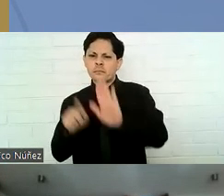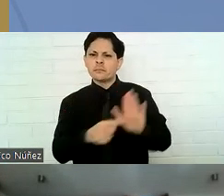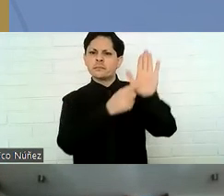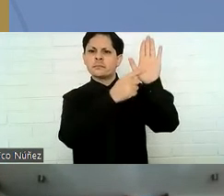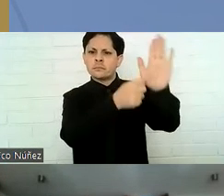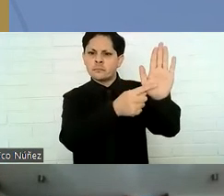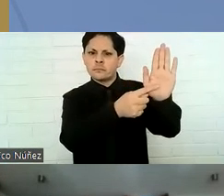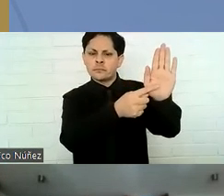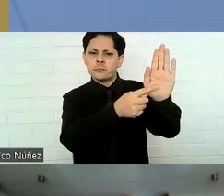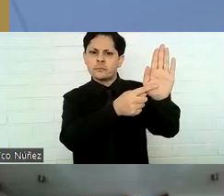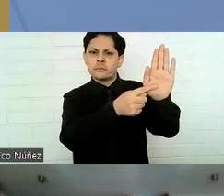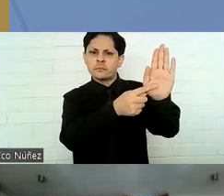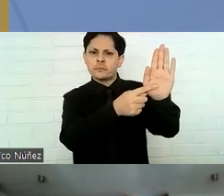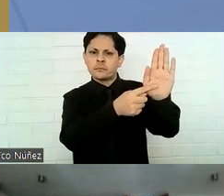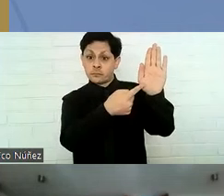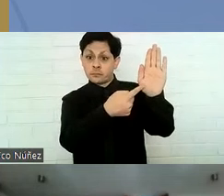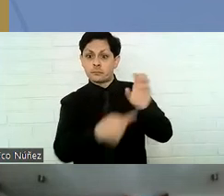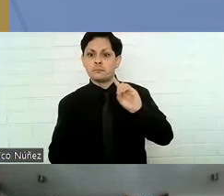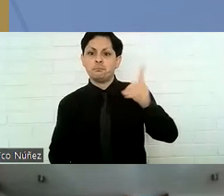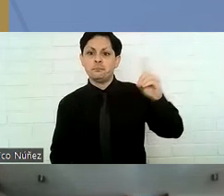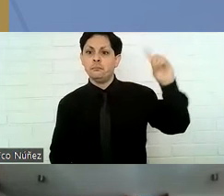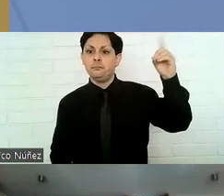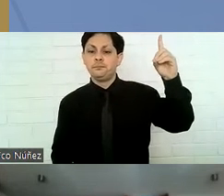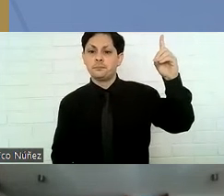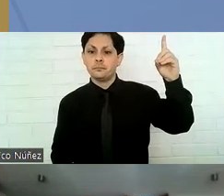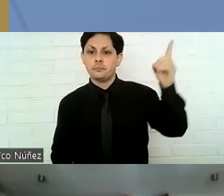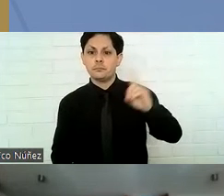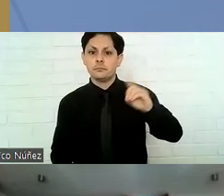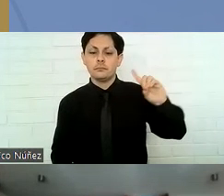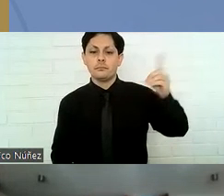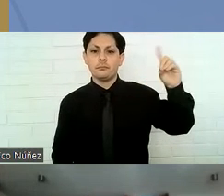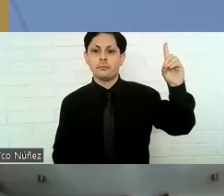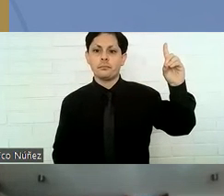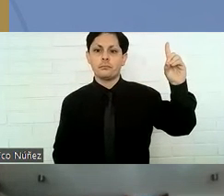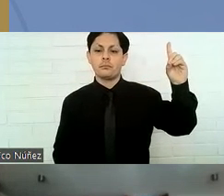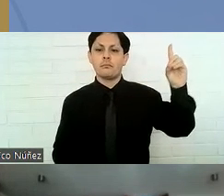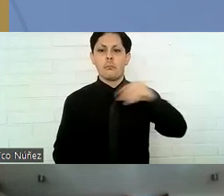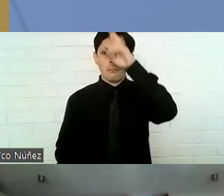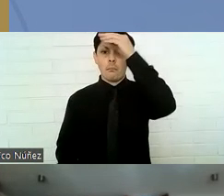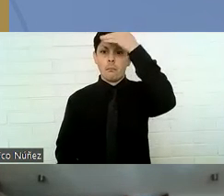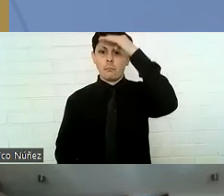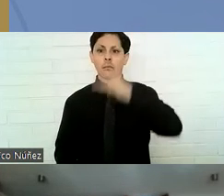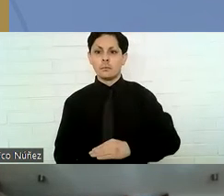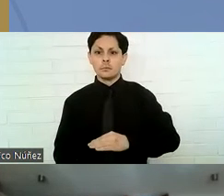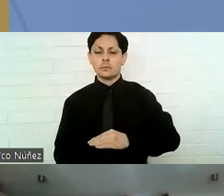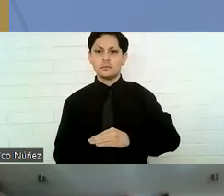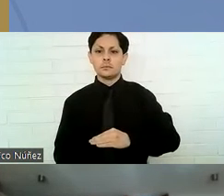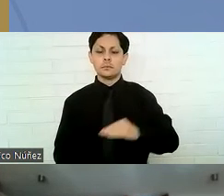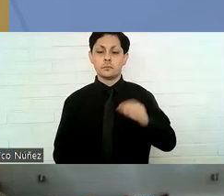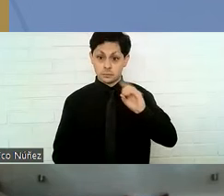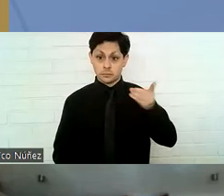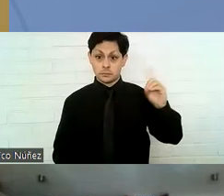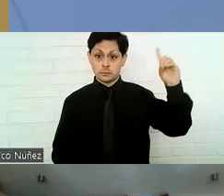la discapacidad no es de ninguna manera inherente al sujeto, sino es una